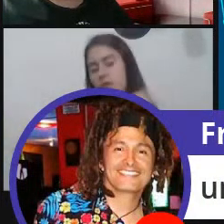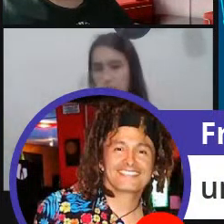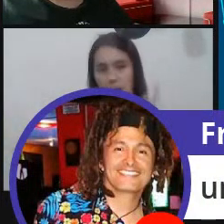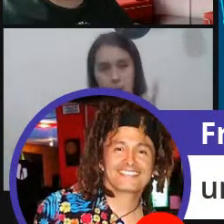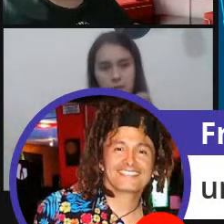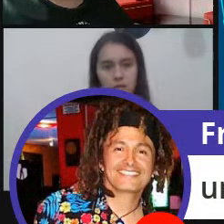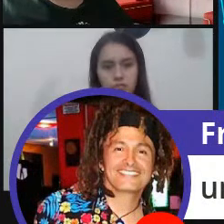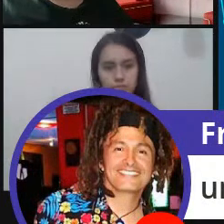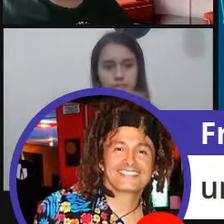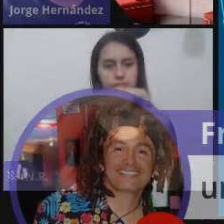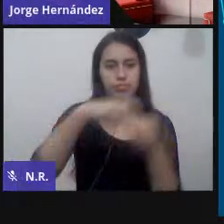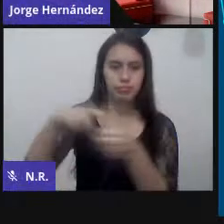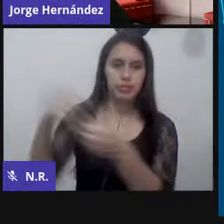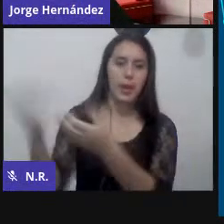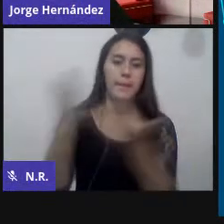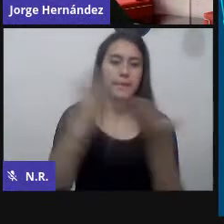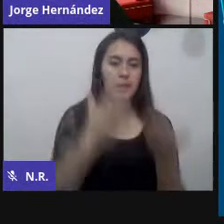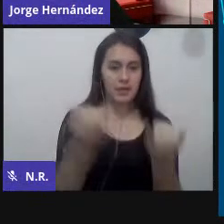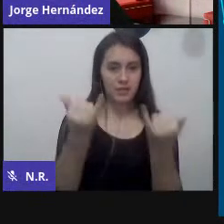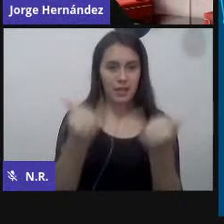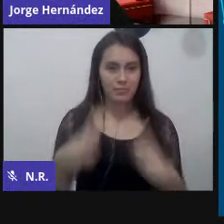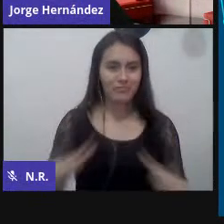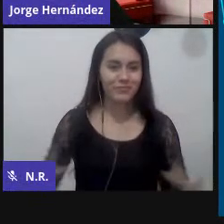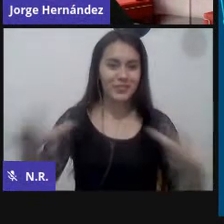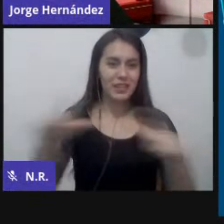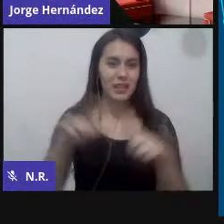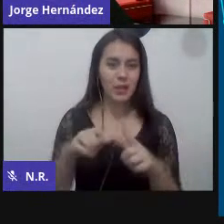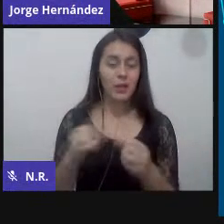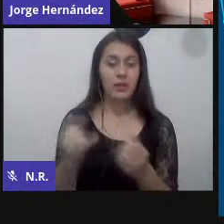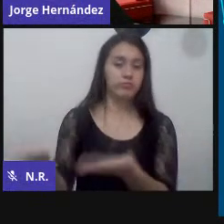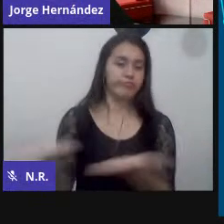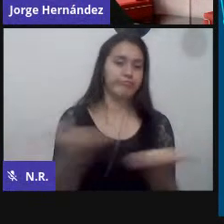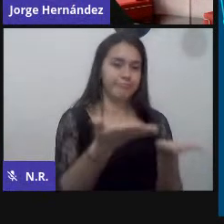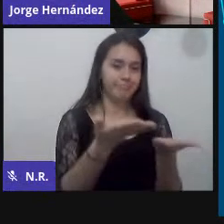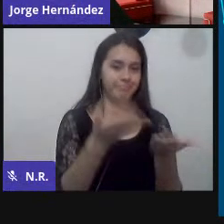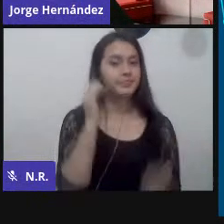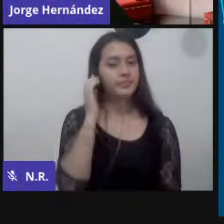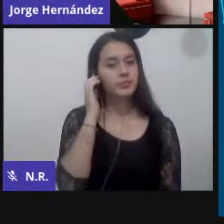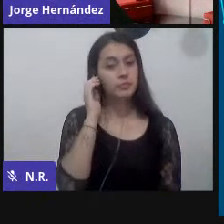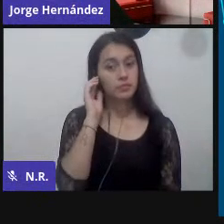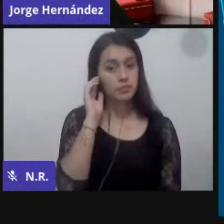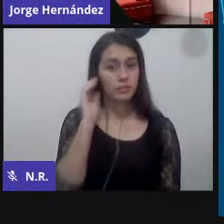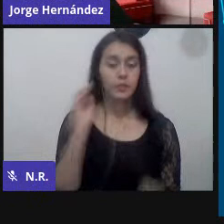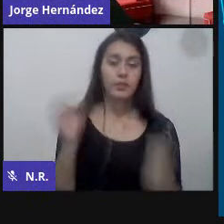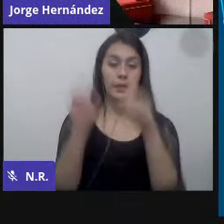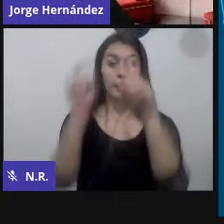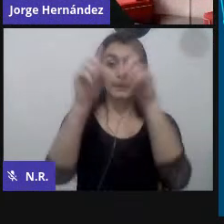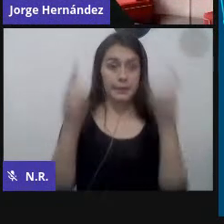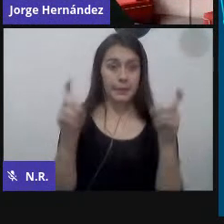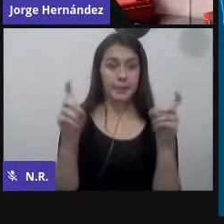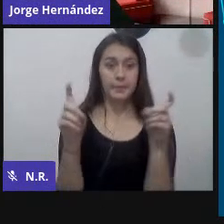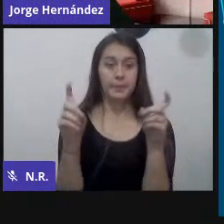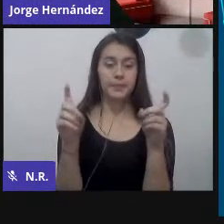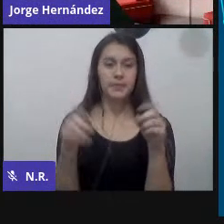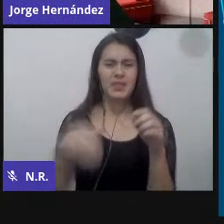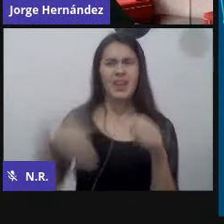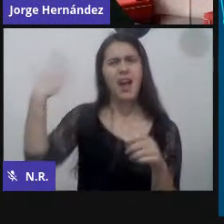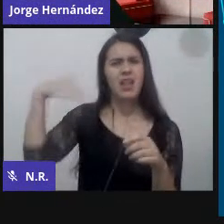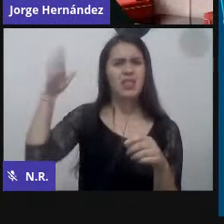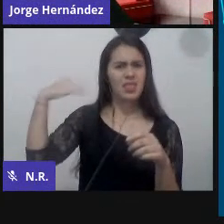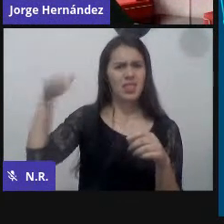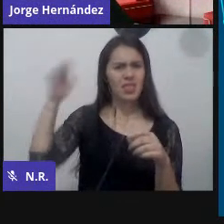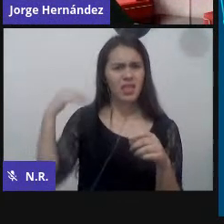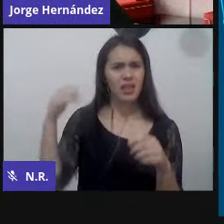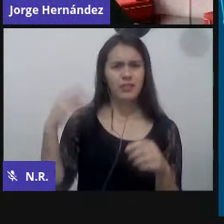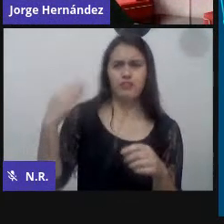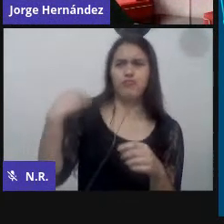llegando, bienvenidos a este espacio que fundamentalmente es de ustedes. Había un tema, Jorge, que nos habían pedido en varias ocasiones,